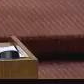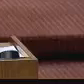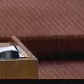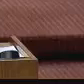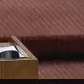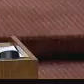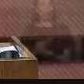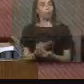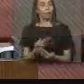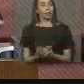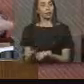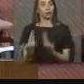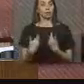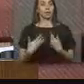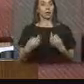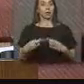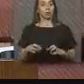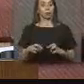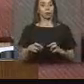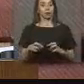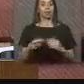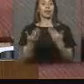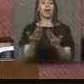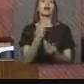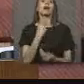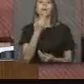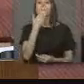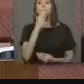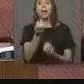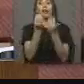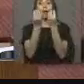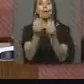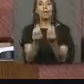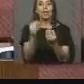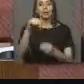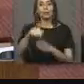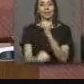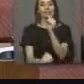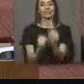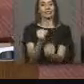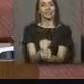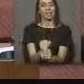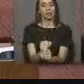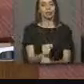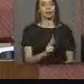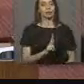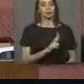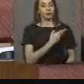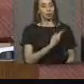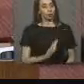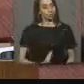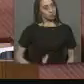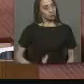aprovecho, por supuesto, la oportunidad de desearles los mejores parabienes en el presente año. Señor presidente,